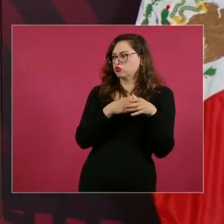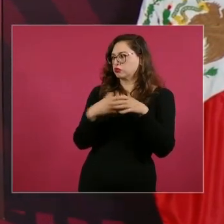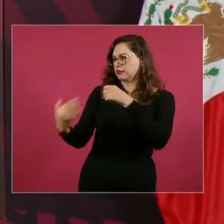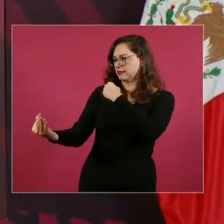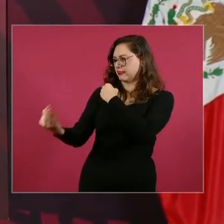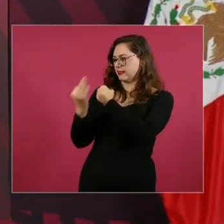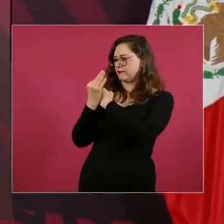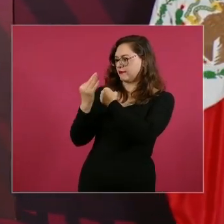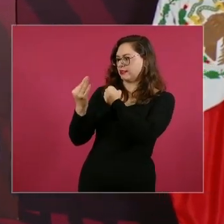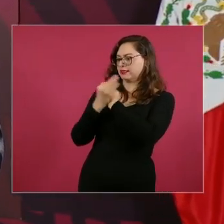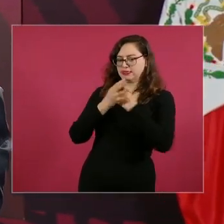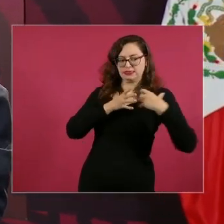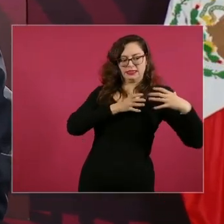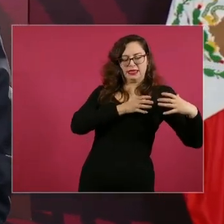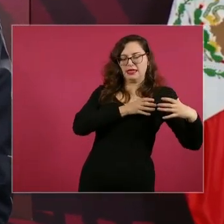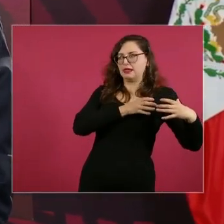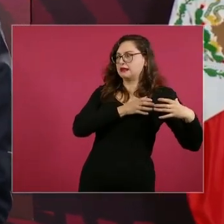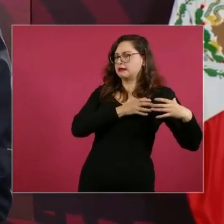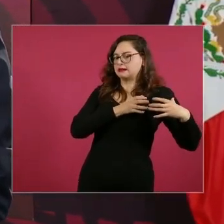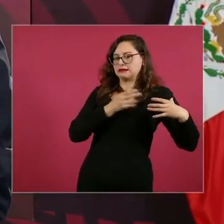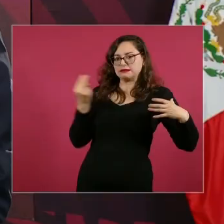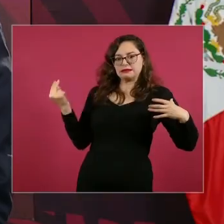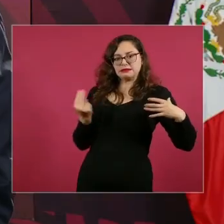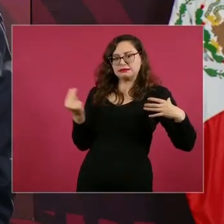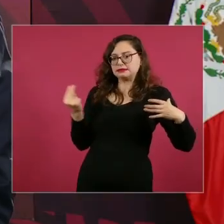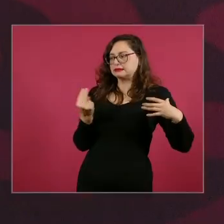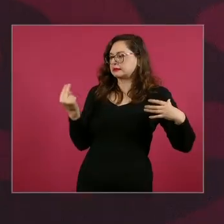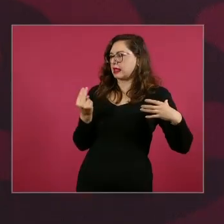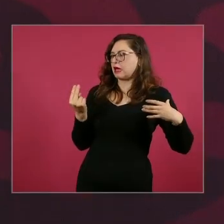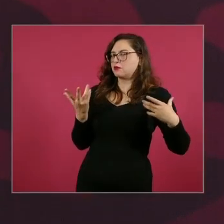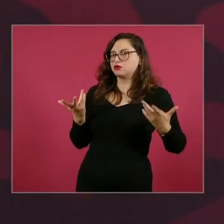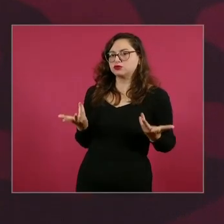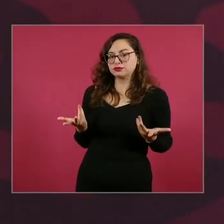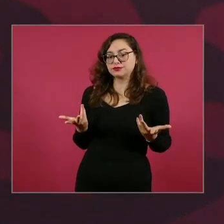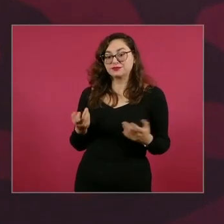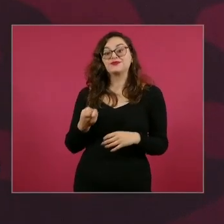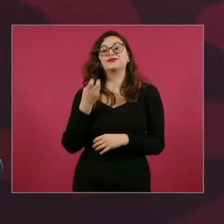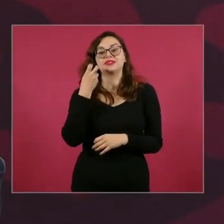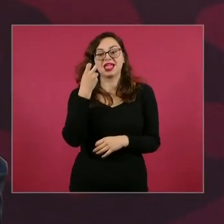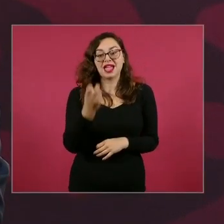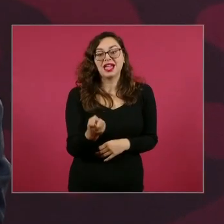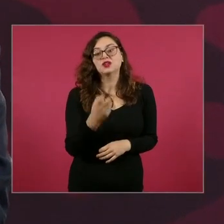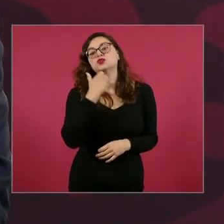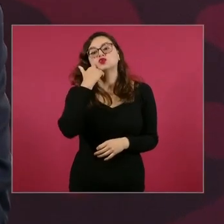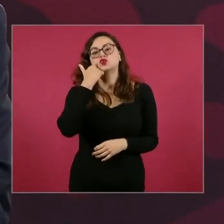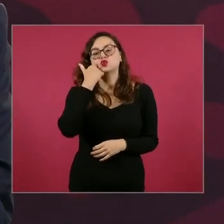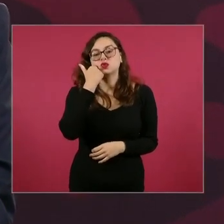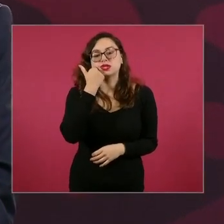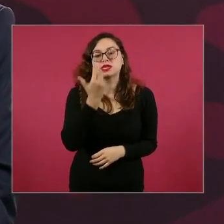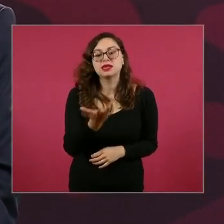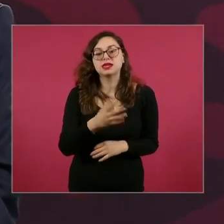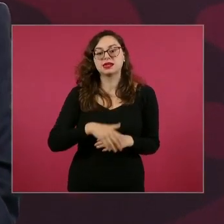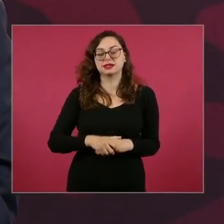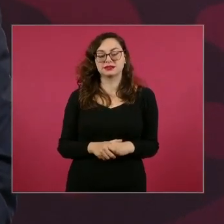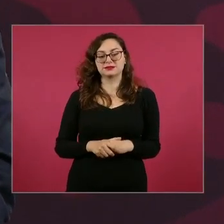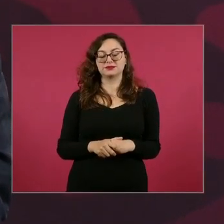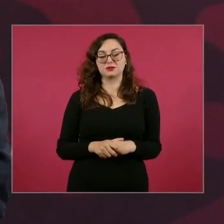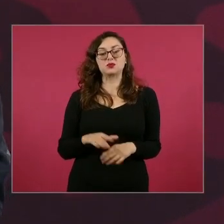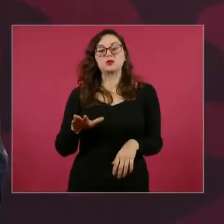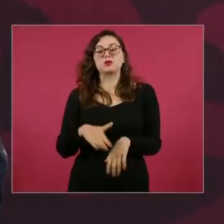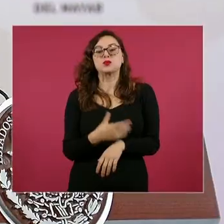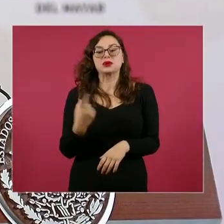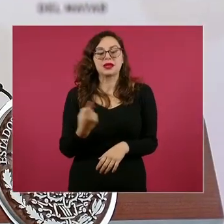secuestrado el poder judicial a su servicio para seguir